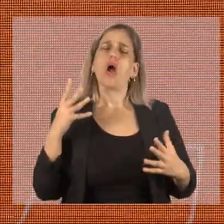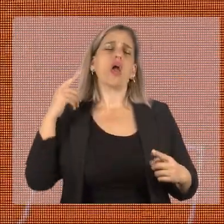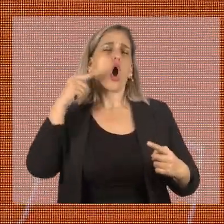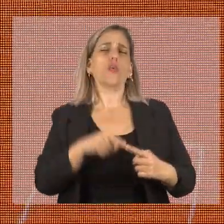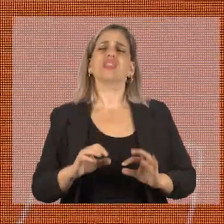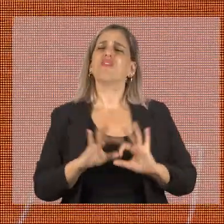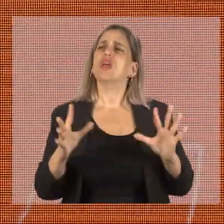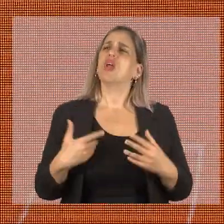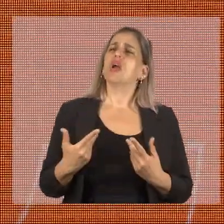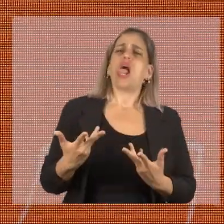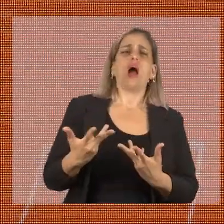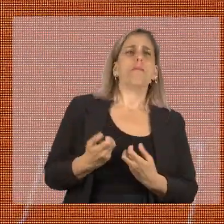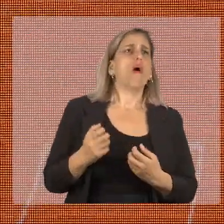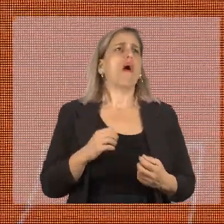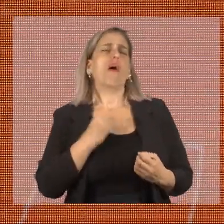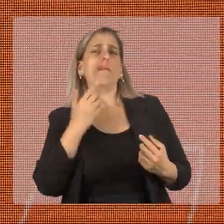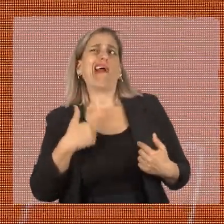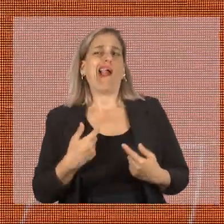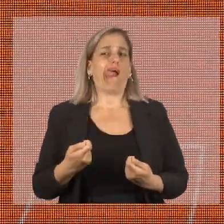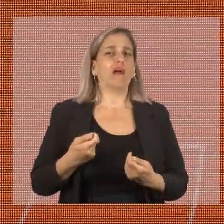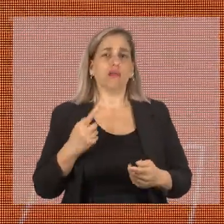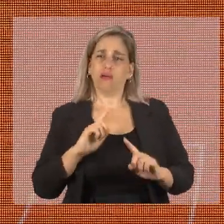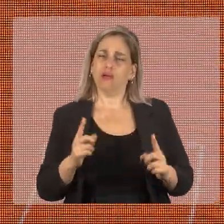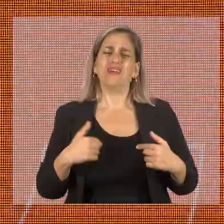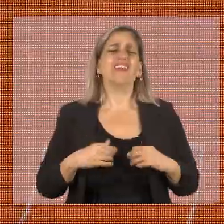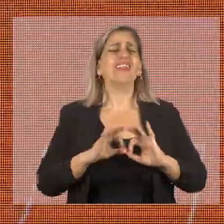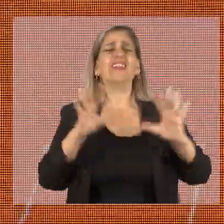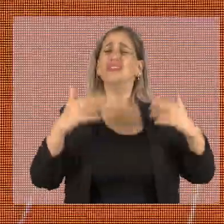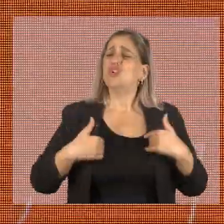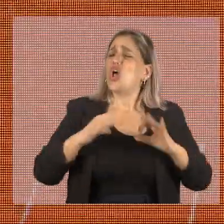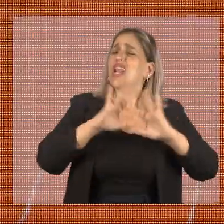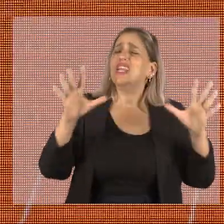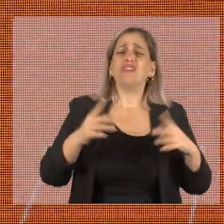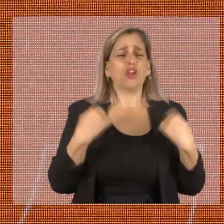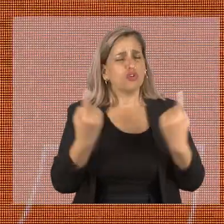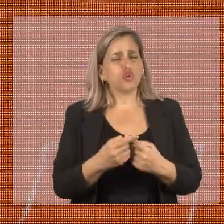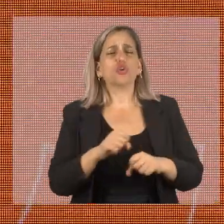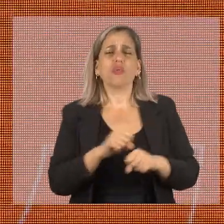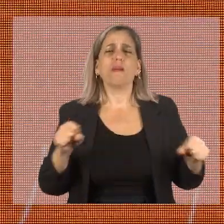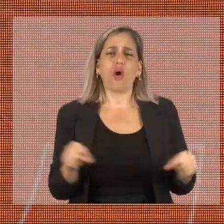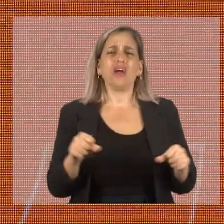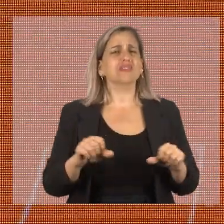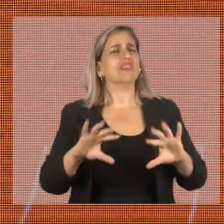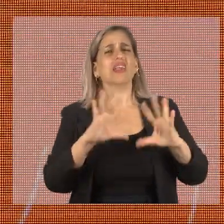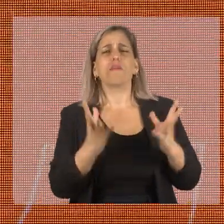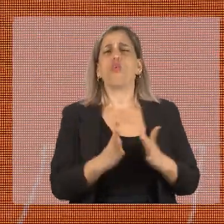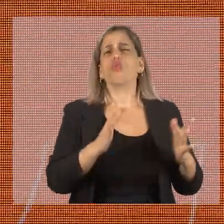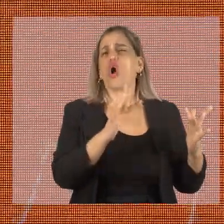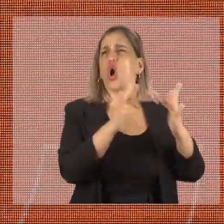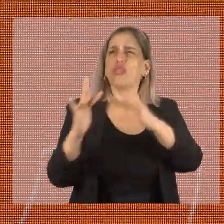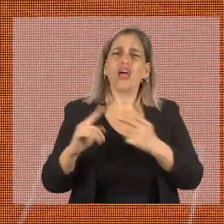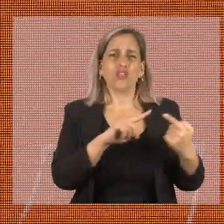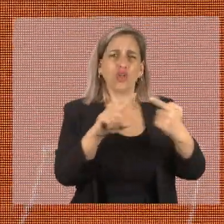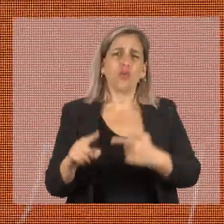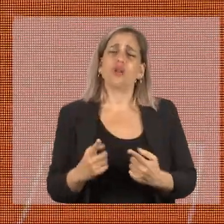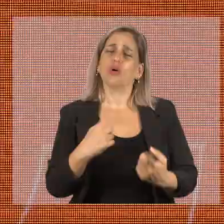pretende. No pretende concesiones, no pretende privilegios. Pretende ser libre. Con que no dejen ser libre acá en la vuelta, nos revolvemos con el resto del mundo, no me cabe la menor